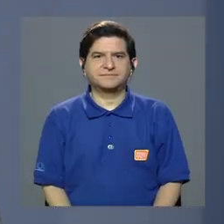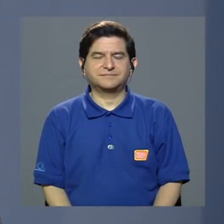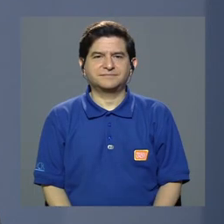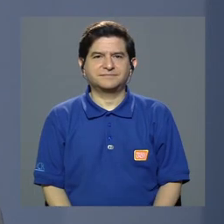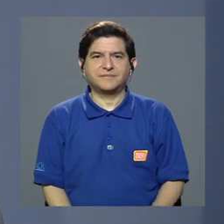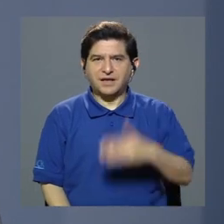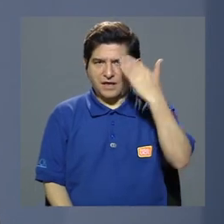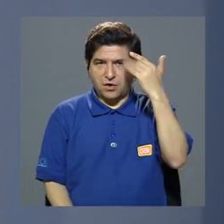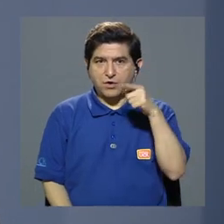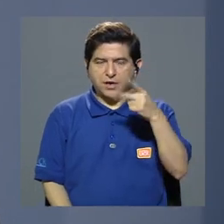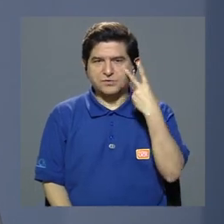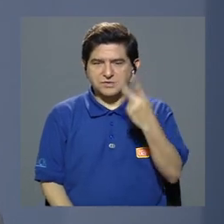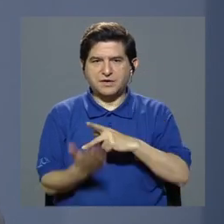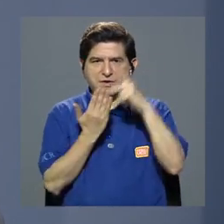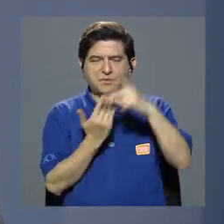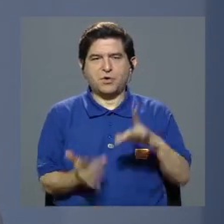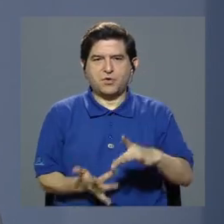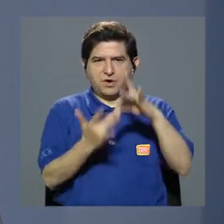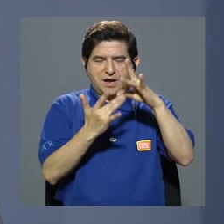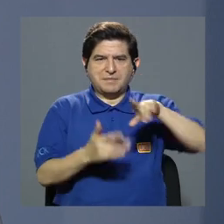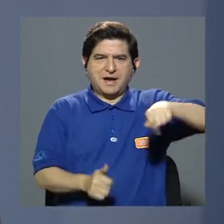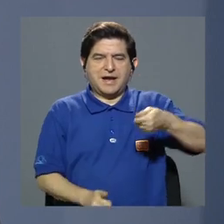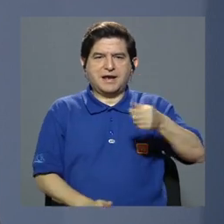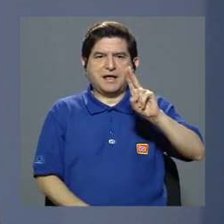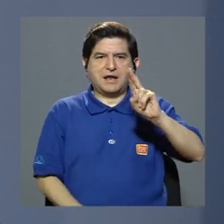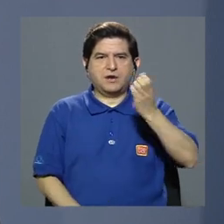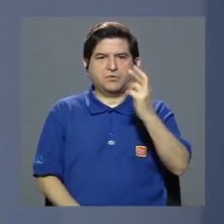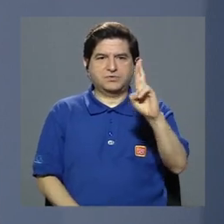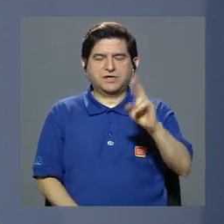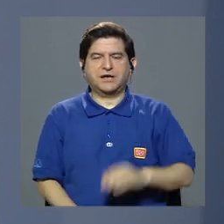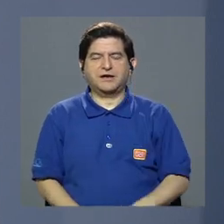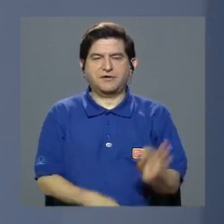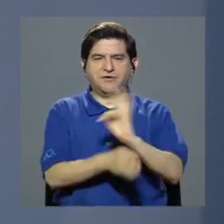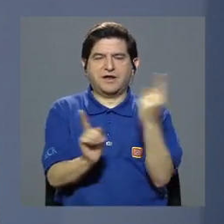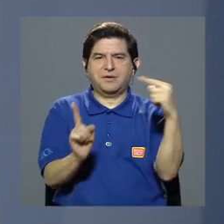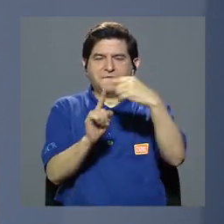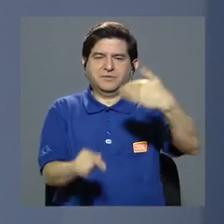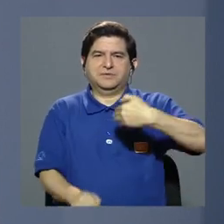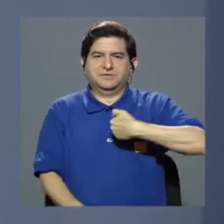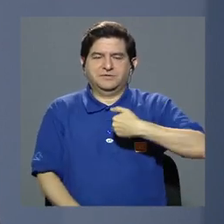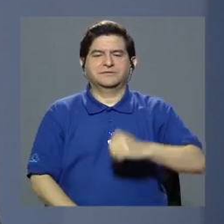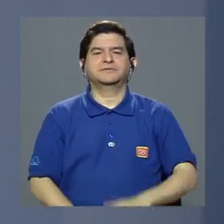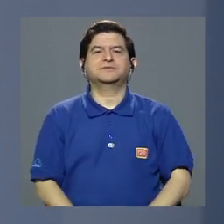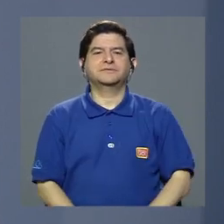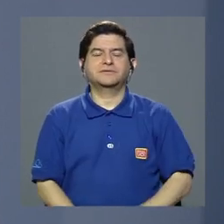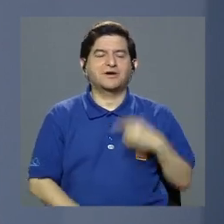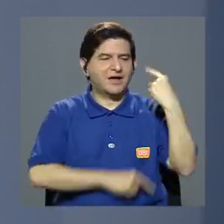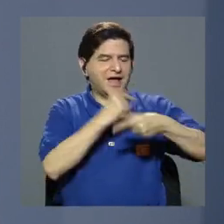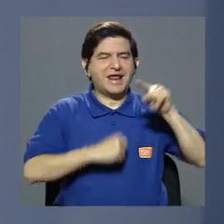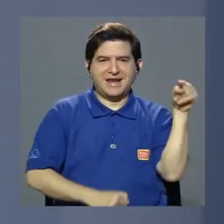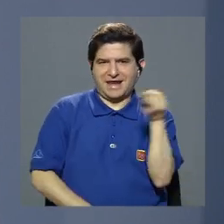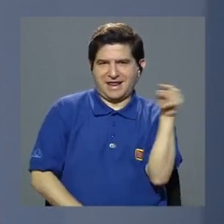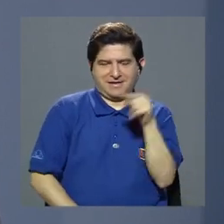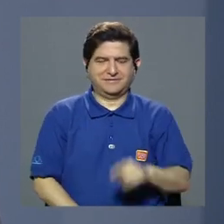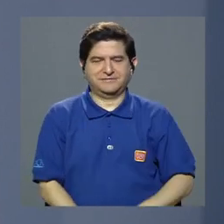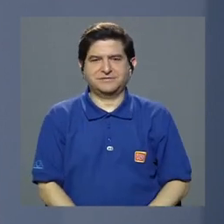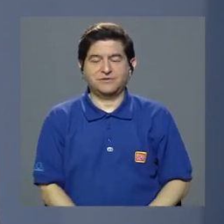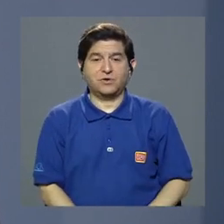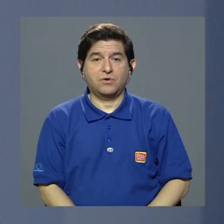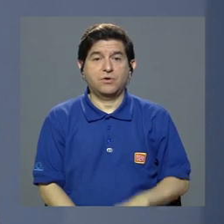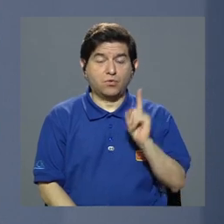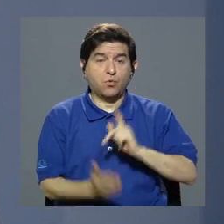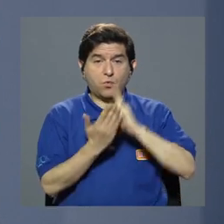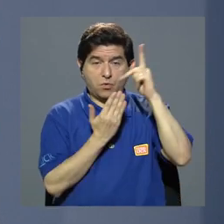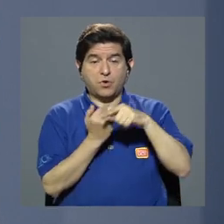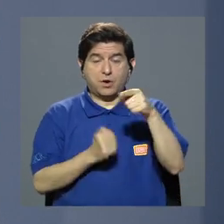hola usted está viendo un programa especial del canal ustedes en donde hacemos televisión con sentido generación z es un